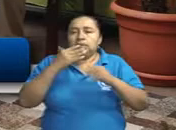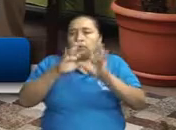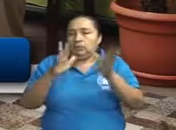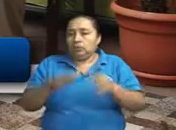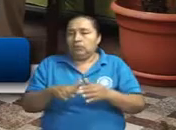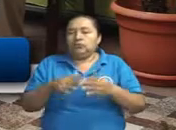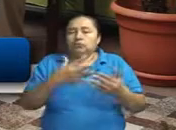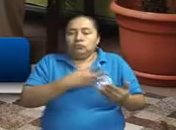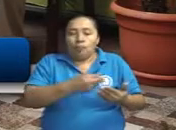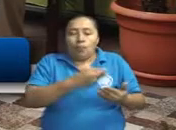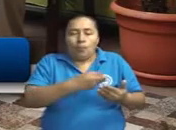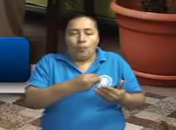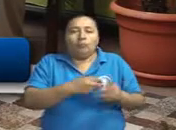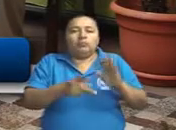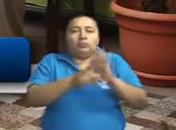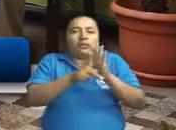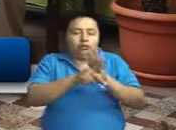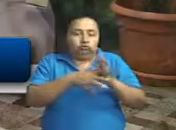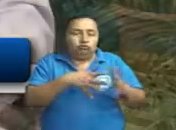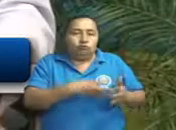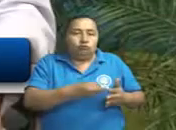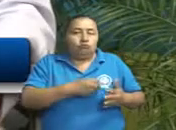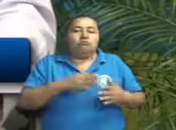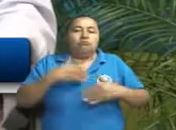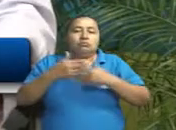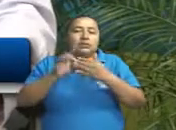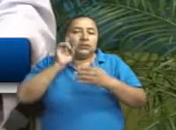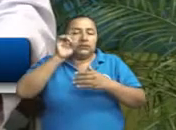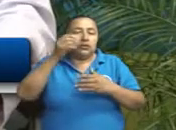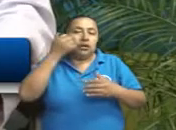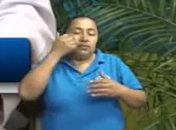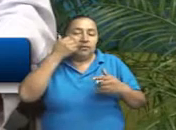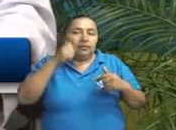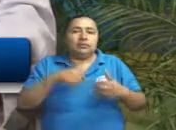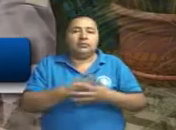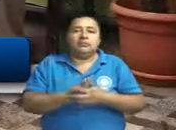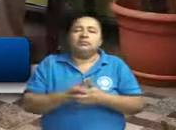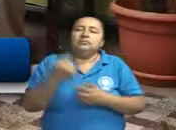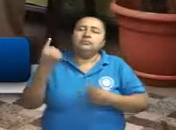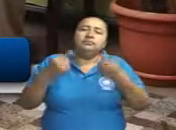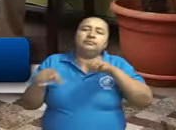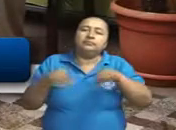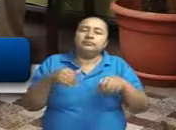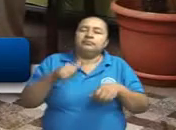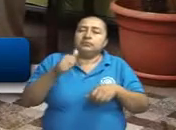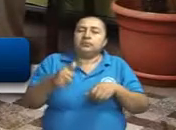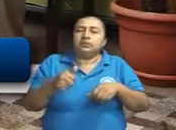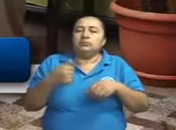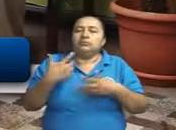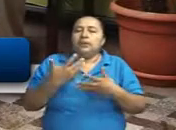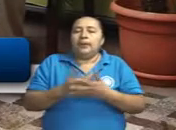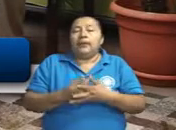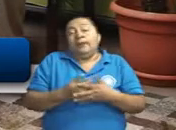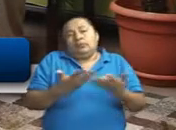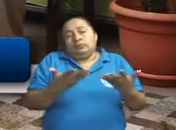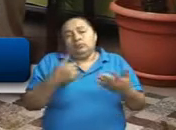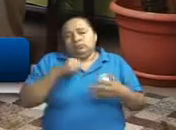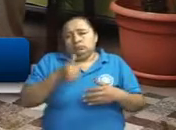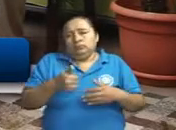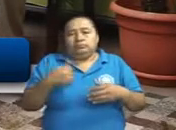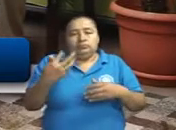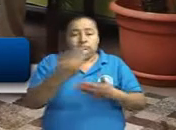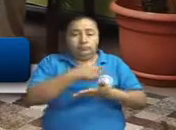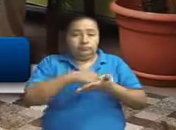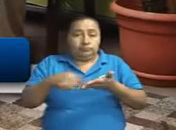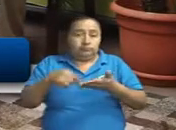en reducir ese riesgo de desarrollar esta enfermedad. ¿Pero qué actividades tendrán mañana, doctor? Para... Pues mañana, ya desde toda la